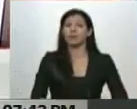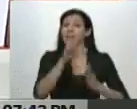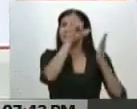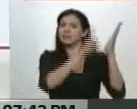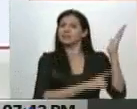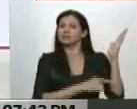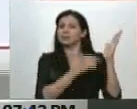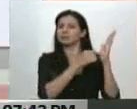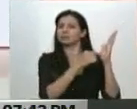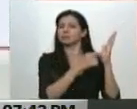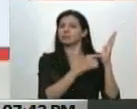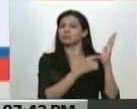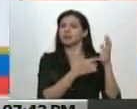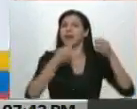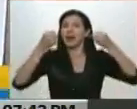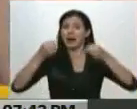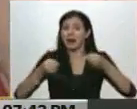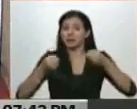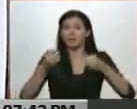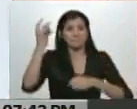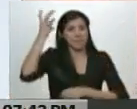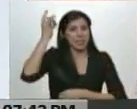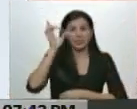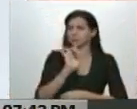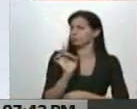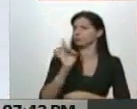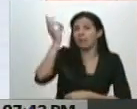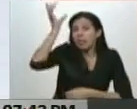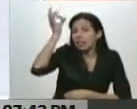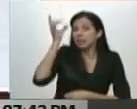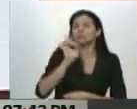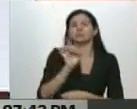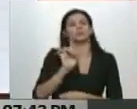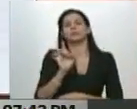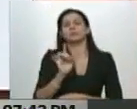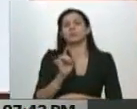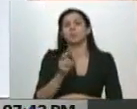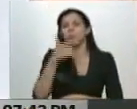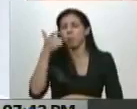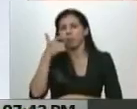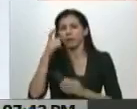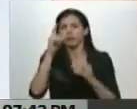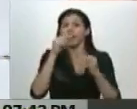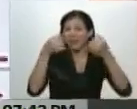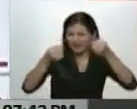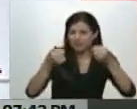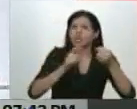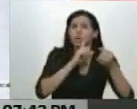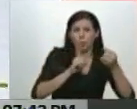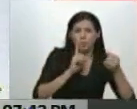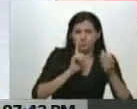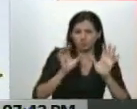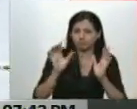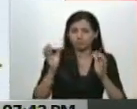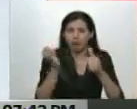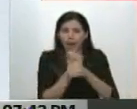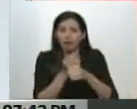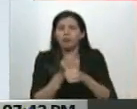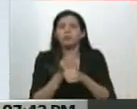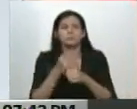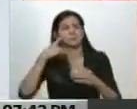listado de cárceles, que esto no es un invento. Cualquiera puede ubicar una cárcel que esté aquí señalada, ir y